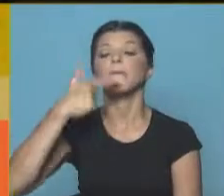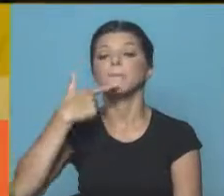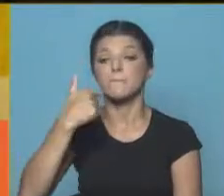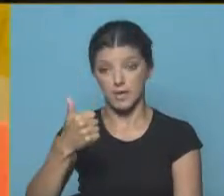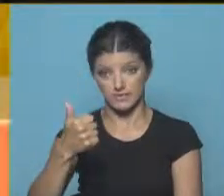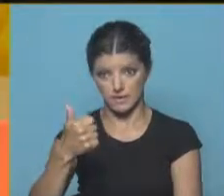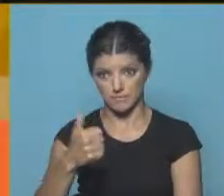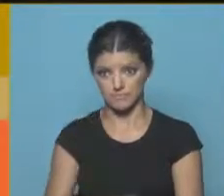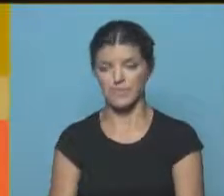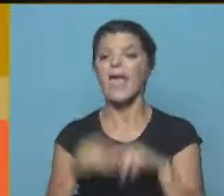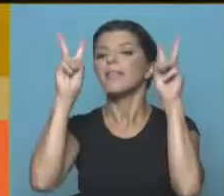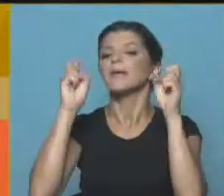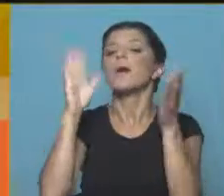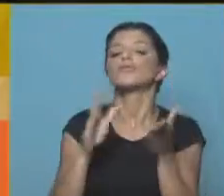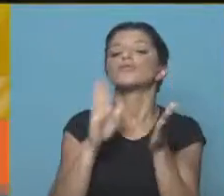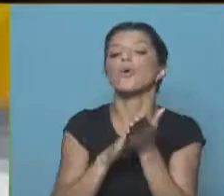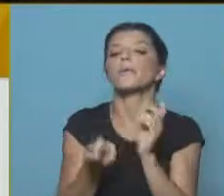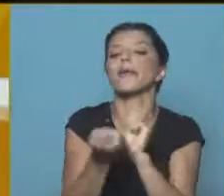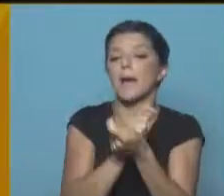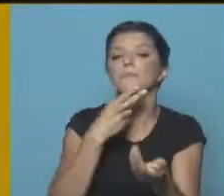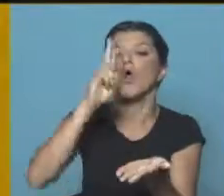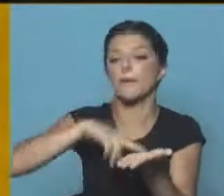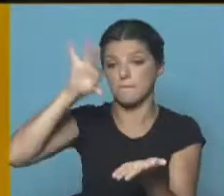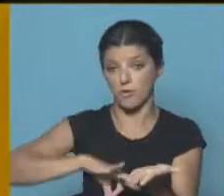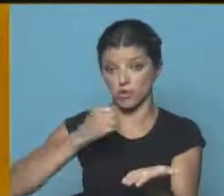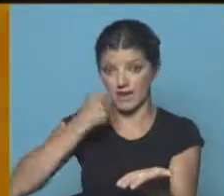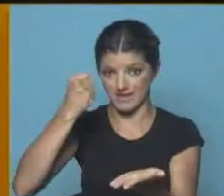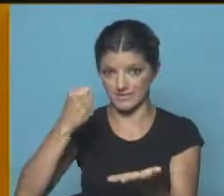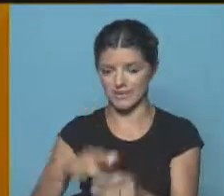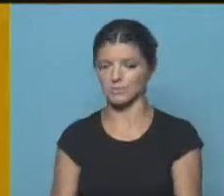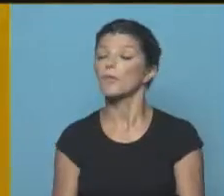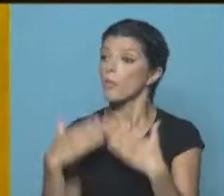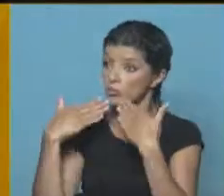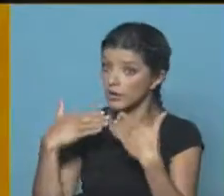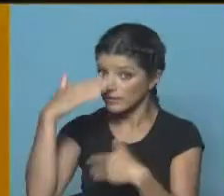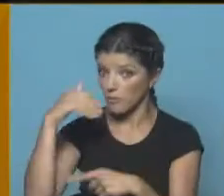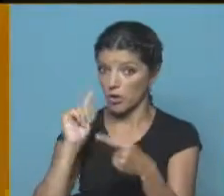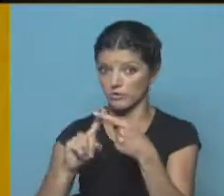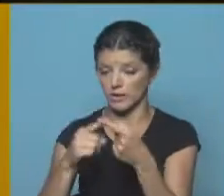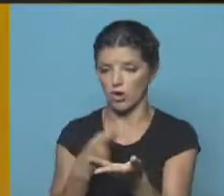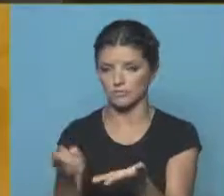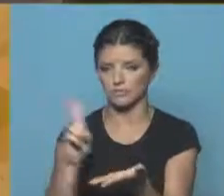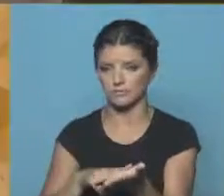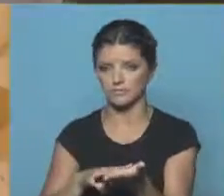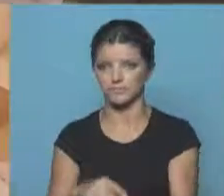tema modificación del impuesto a las ganancias. Muchas gracias, Juan Carlos. Volvemos a vos apenas comienza la conferencia de prensa.